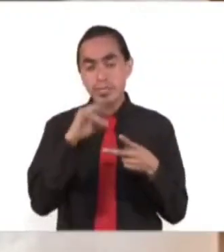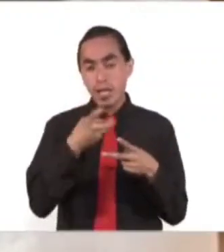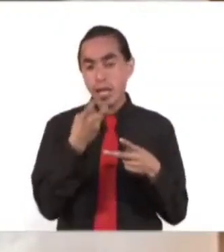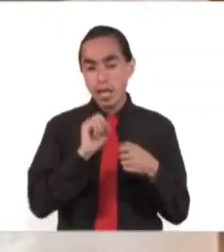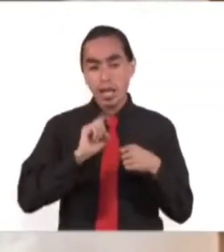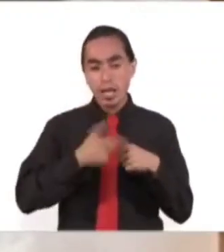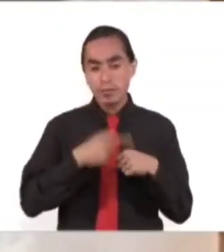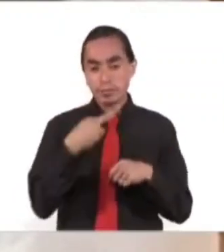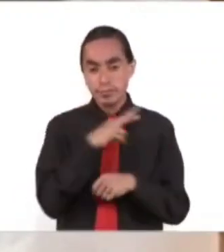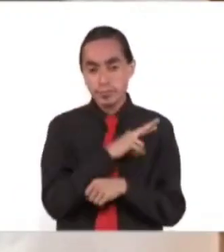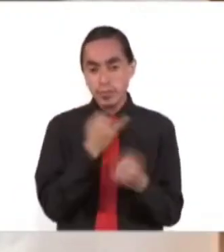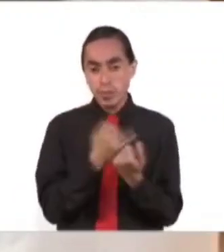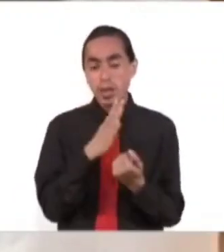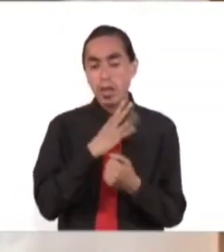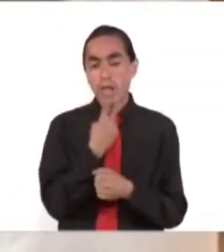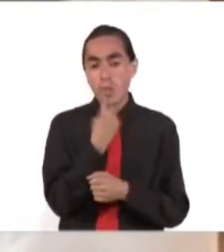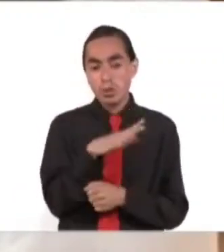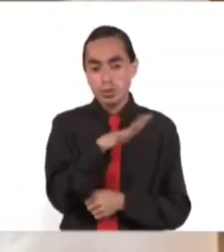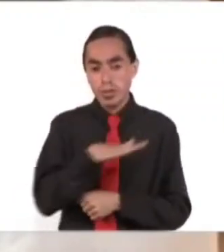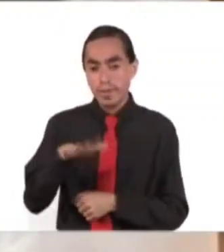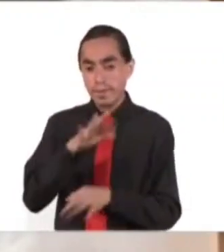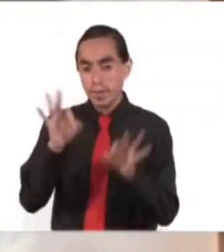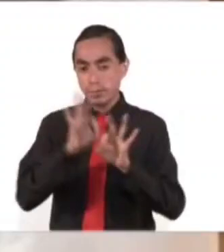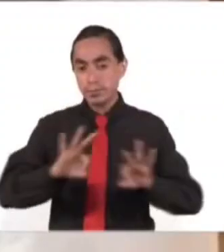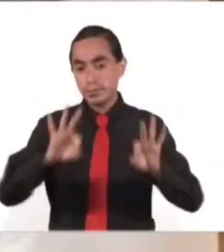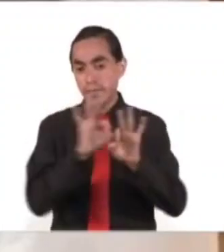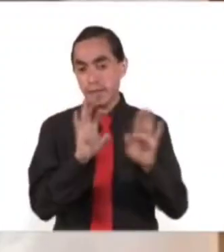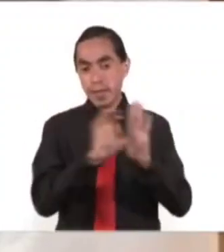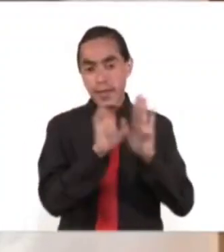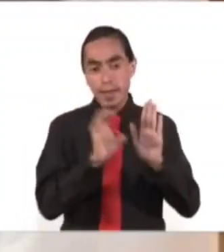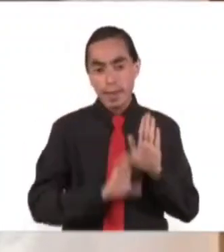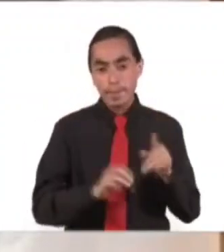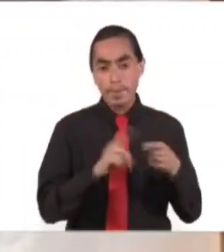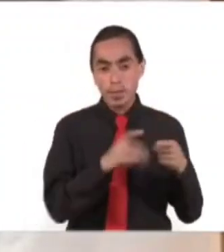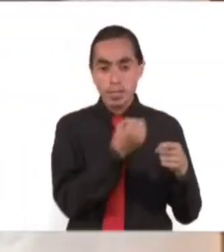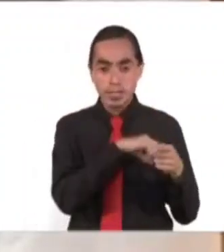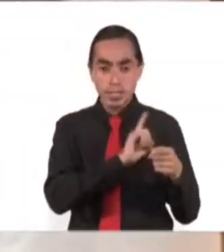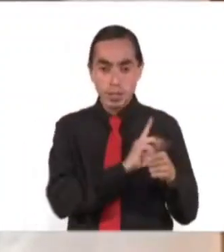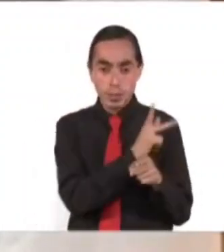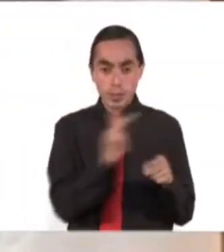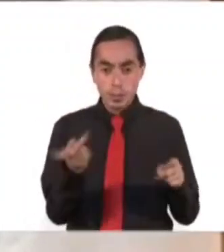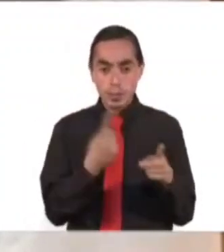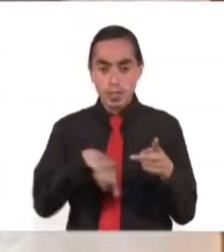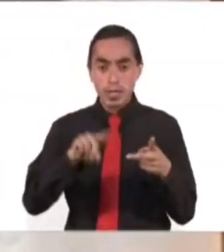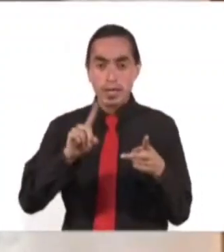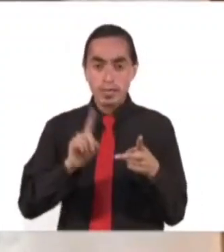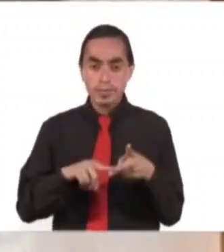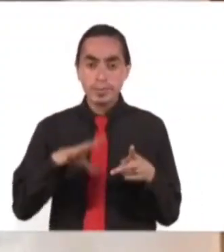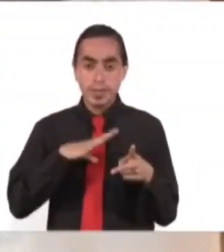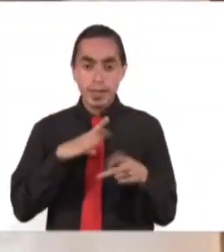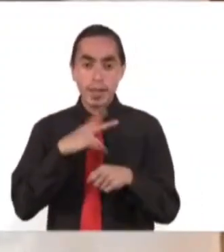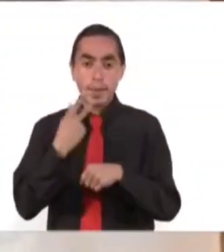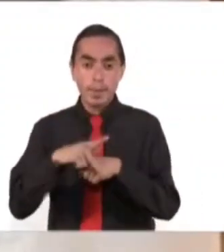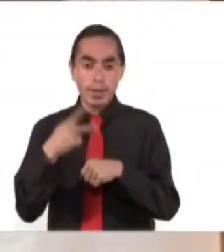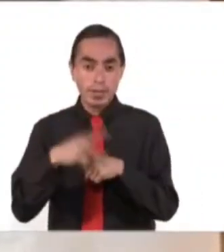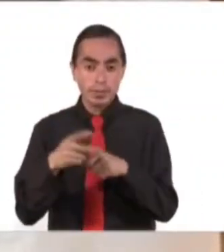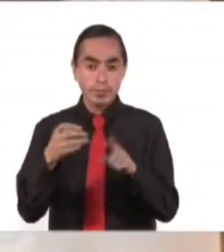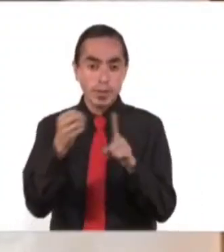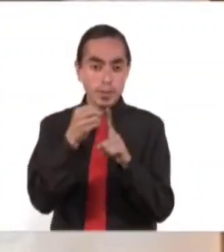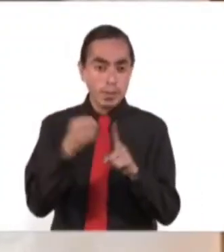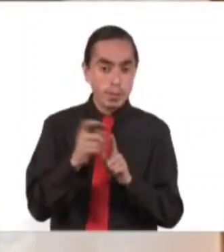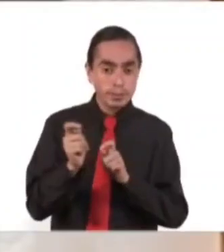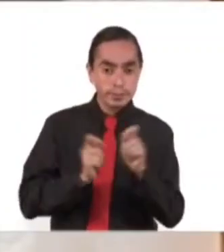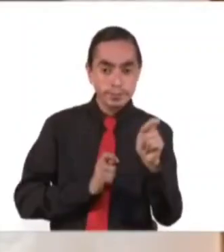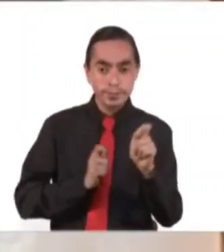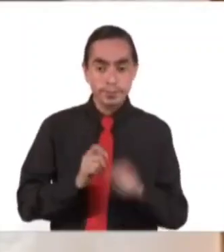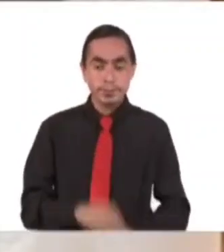son 2 áreas fundamentales como son la salud pública y la gestión integral de riesgos. Ahora